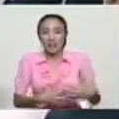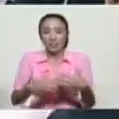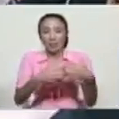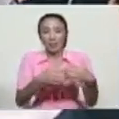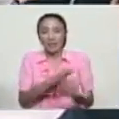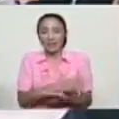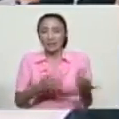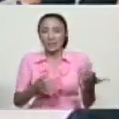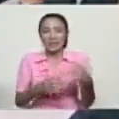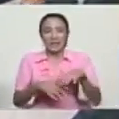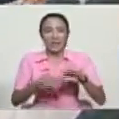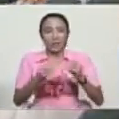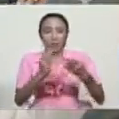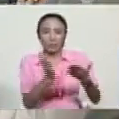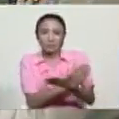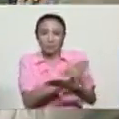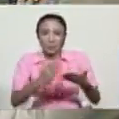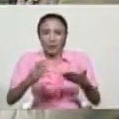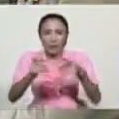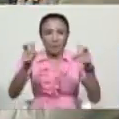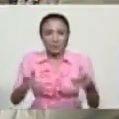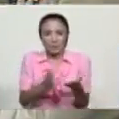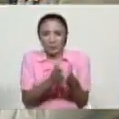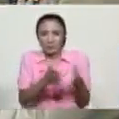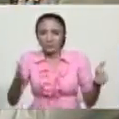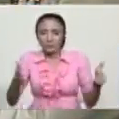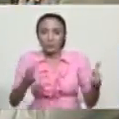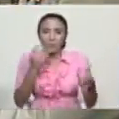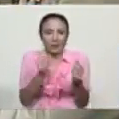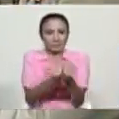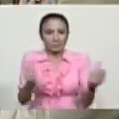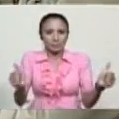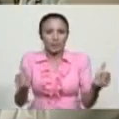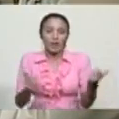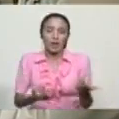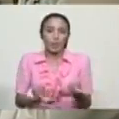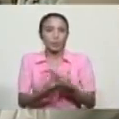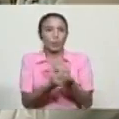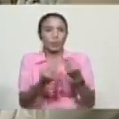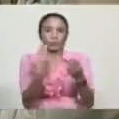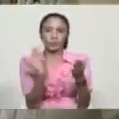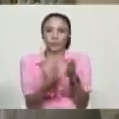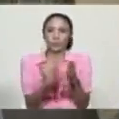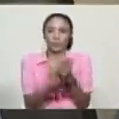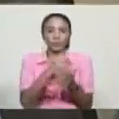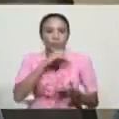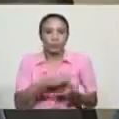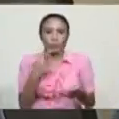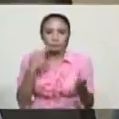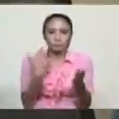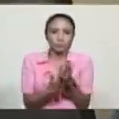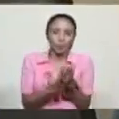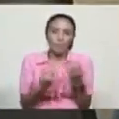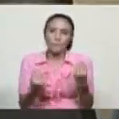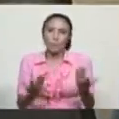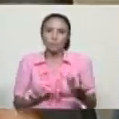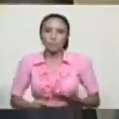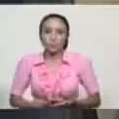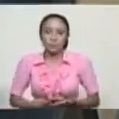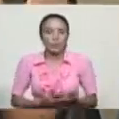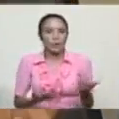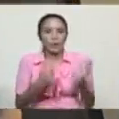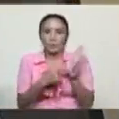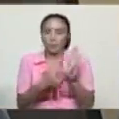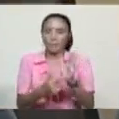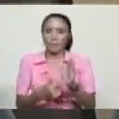de la vida, humana y no humana. Entonces, lo decolonial pasa por muchos registros. Aquí tenemos el maestro Enrique Dussel, que ha producido toda